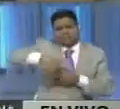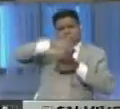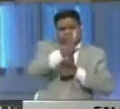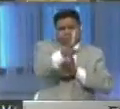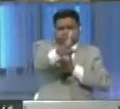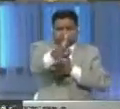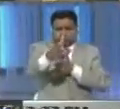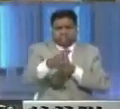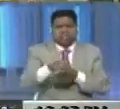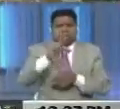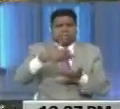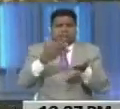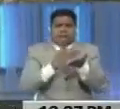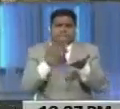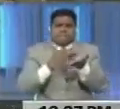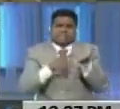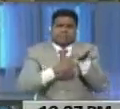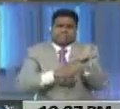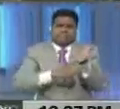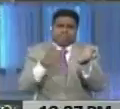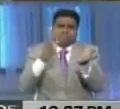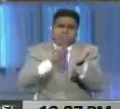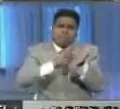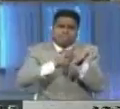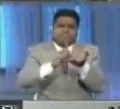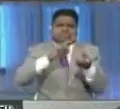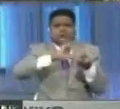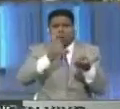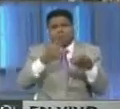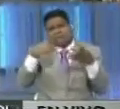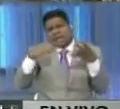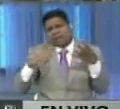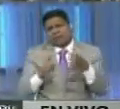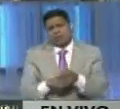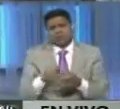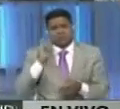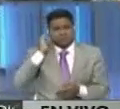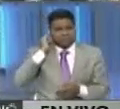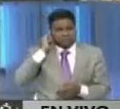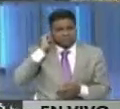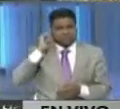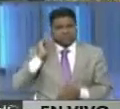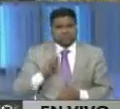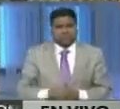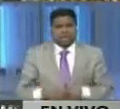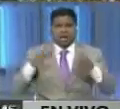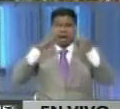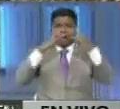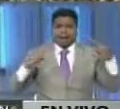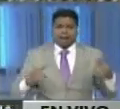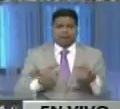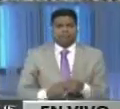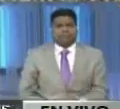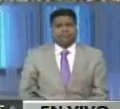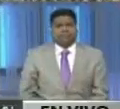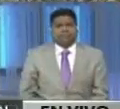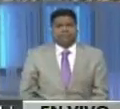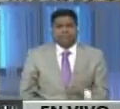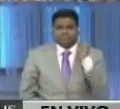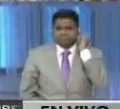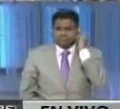así como pasaportes uniformes militares también material de intendencia carpa Igualmente